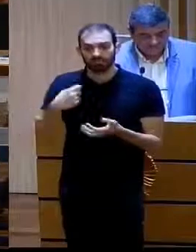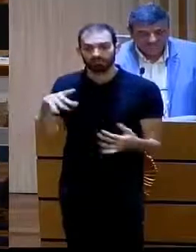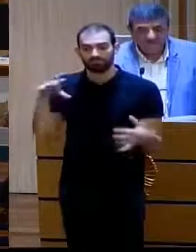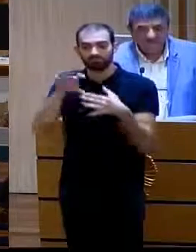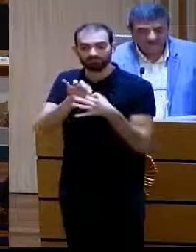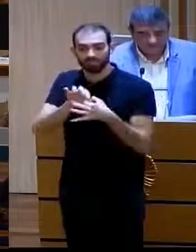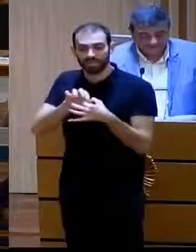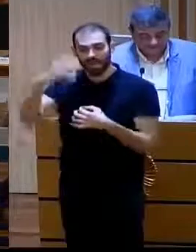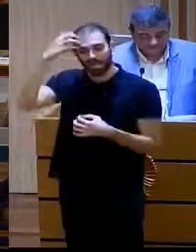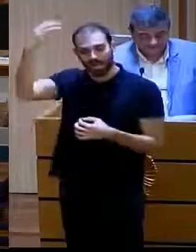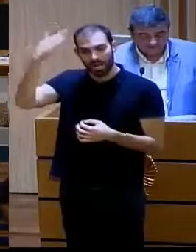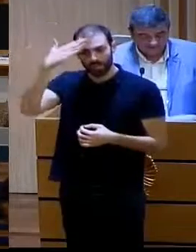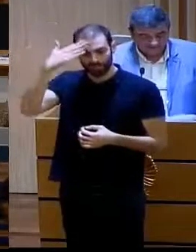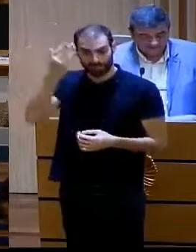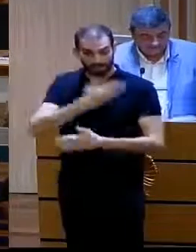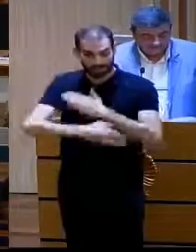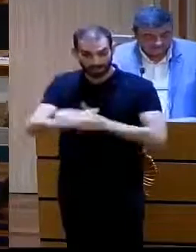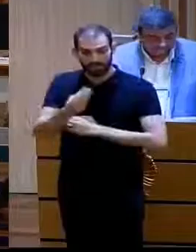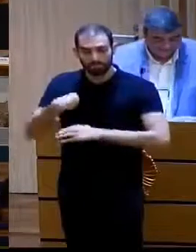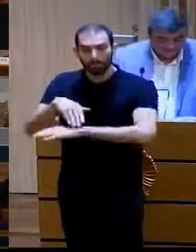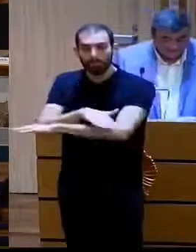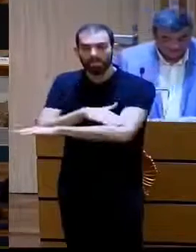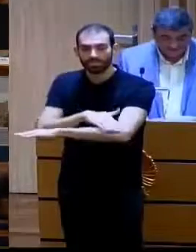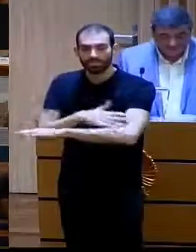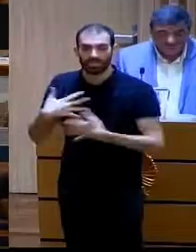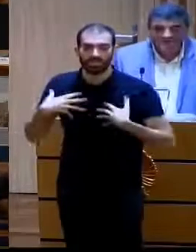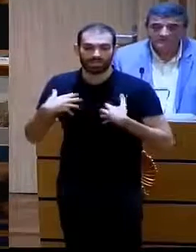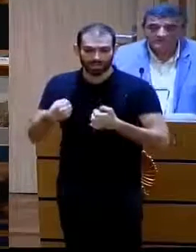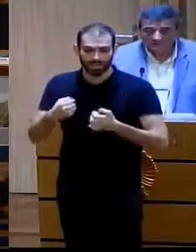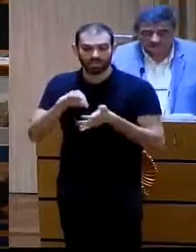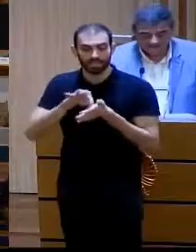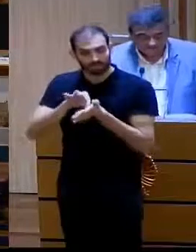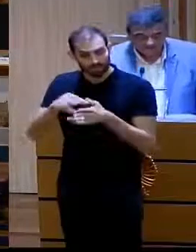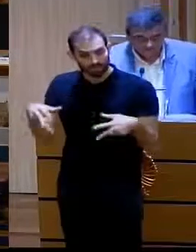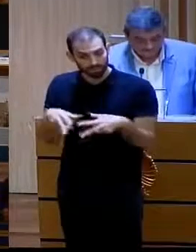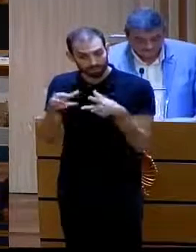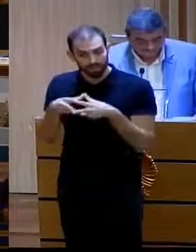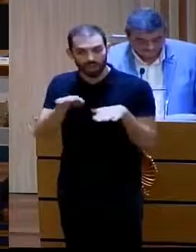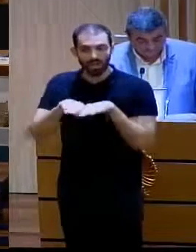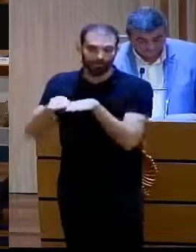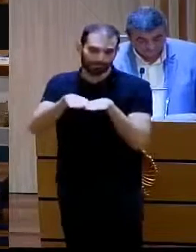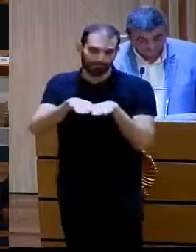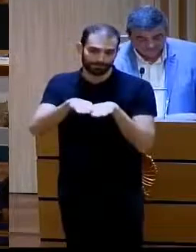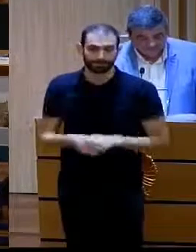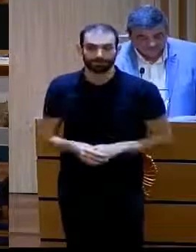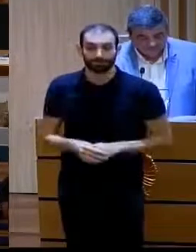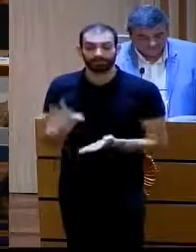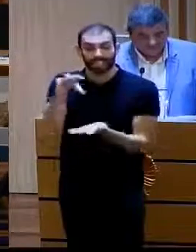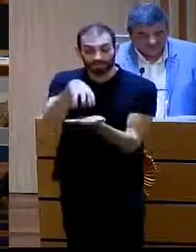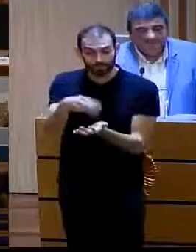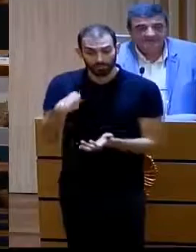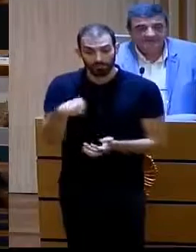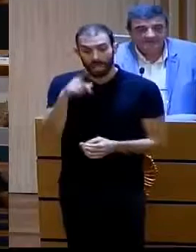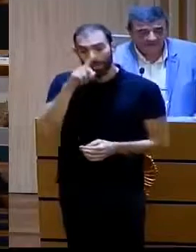del Ministerio de Sanidad, Servicios Sociales e Igualdad, centro que celebra en 2016 el